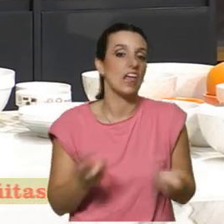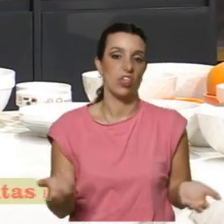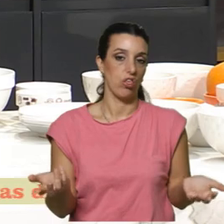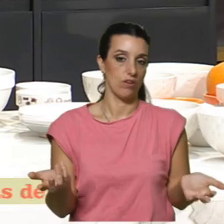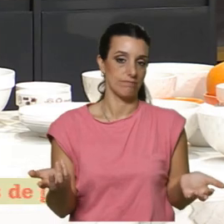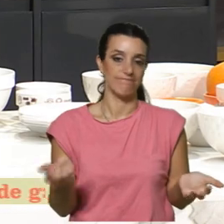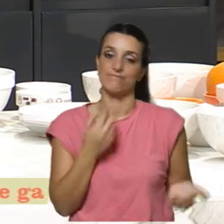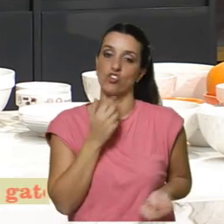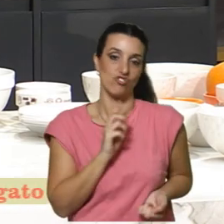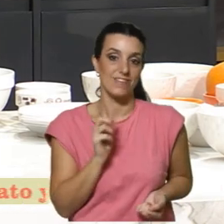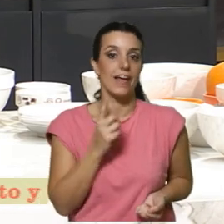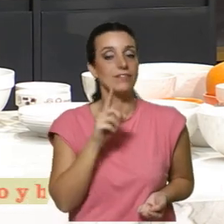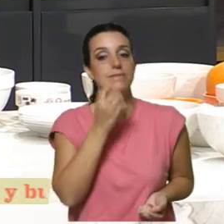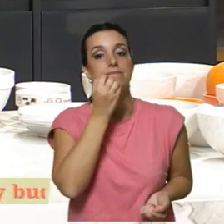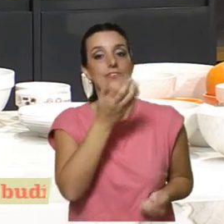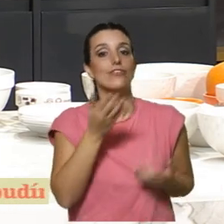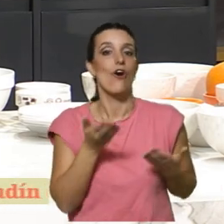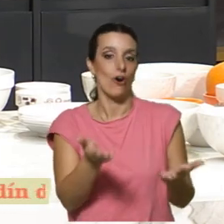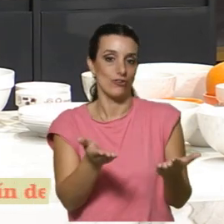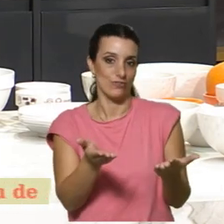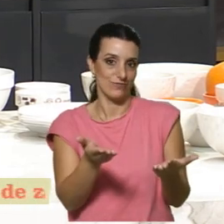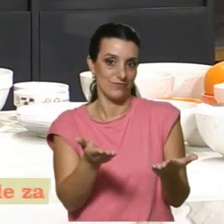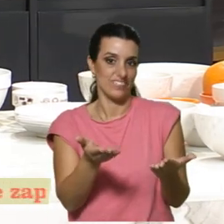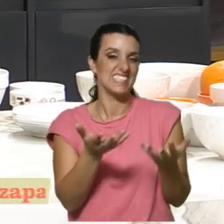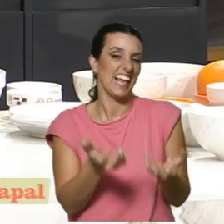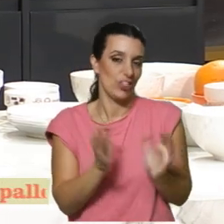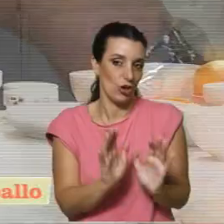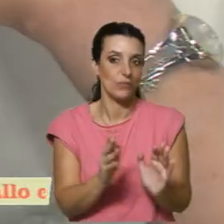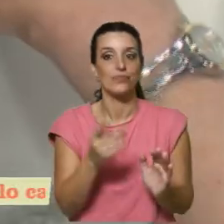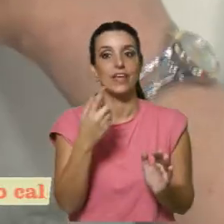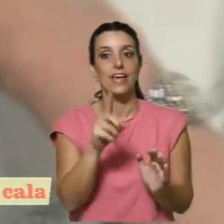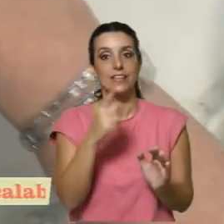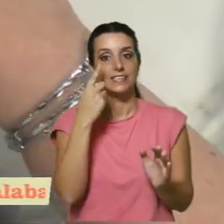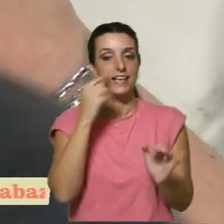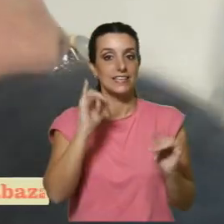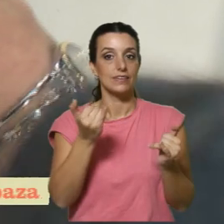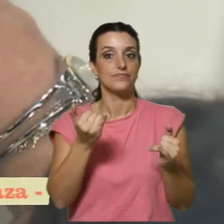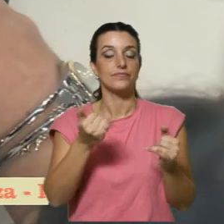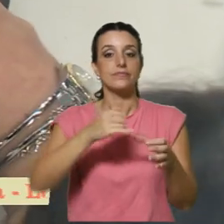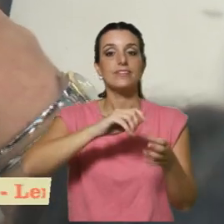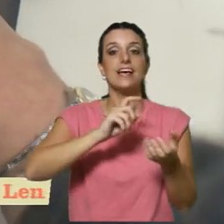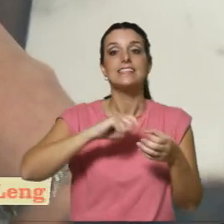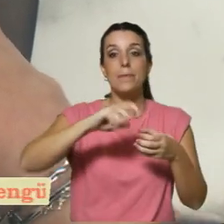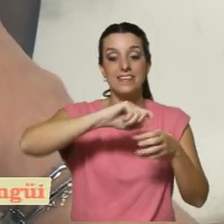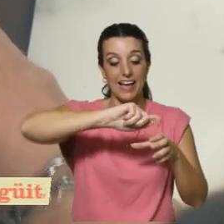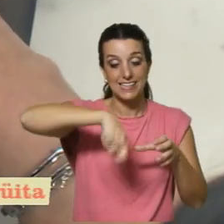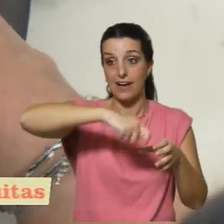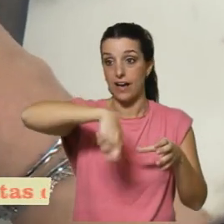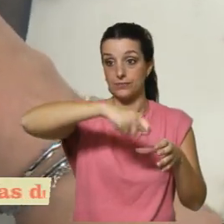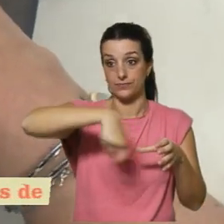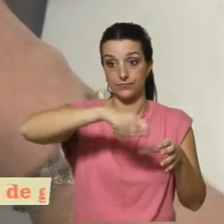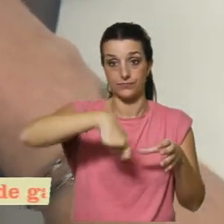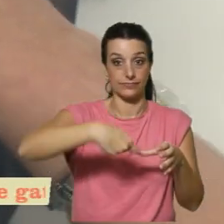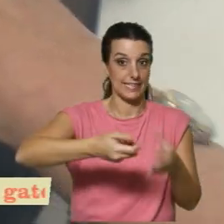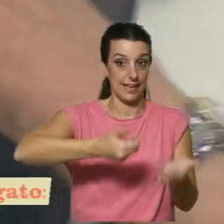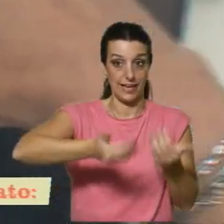todo el budín. Ya. Entonces, lo que vamos a hacer es hacerlo al horno. ¿Está? Ya tengo la calabaza, el calabacín así. Le vas a sacar con una cucharita todas las